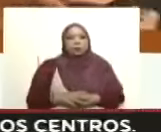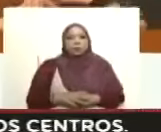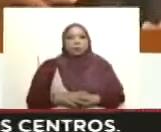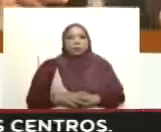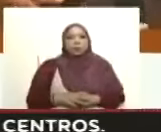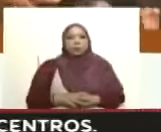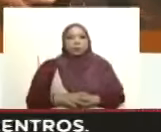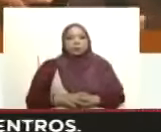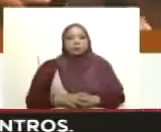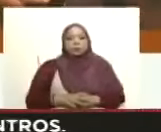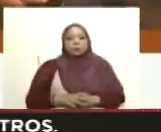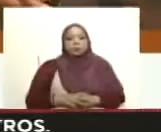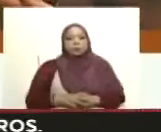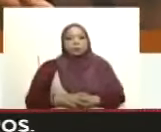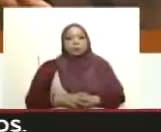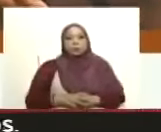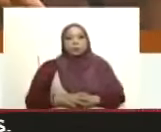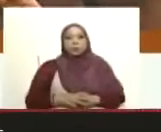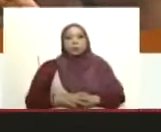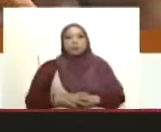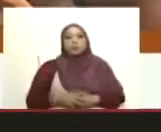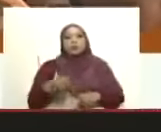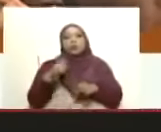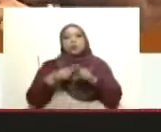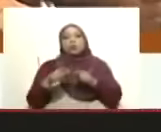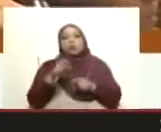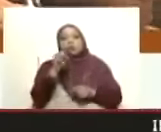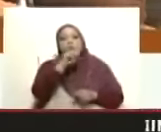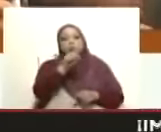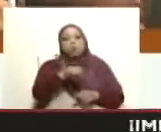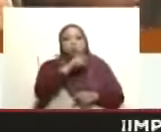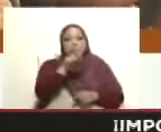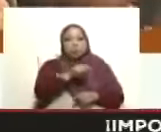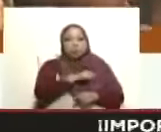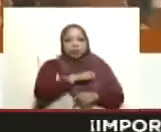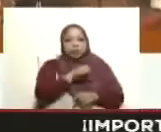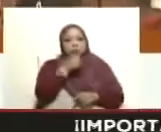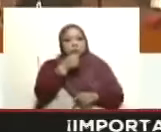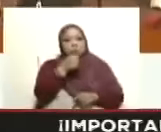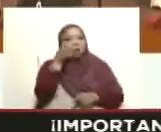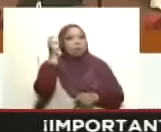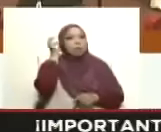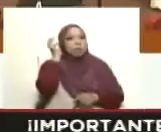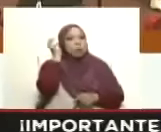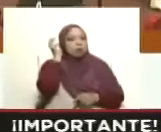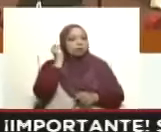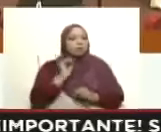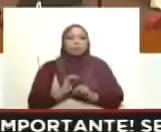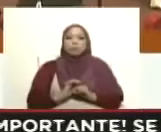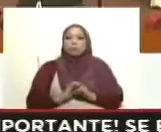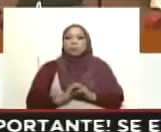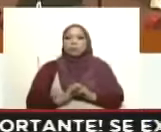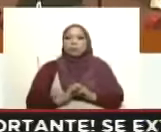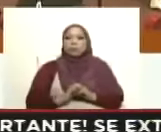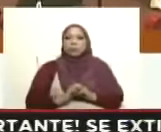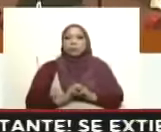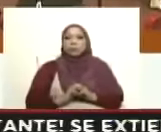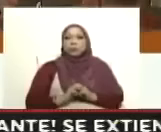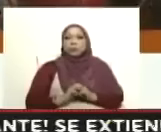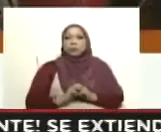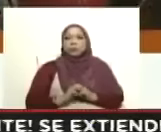diciembre Wendy caldea Por globovisión buenas noches Cómo está Wendy muy bien eh con respecto a este